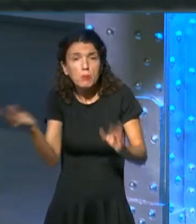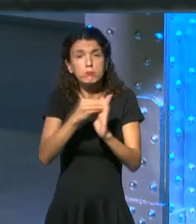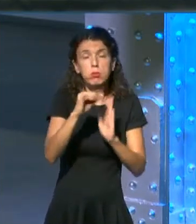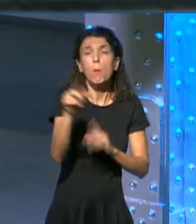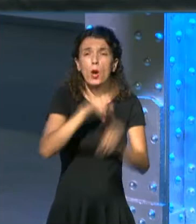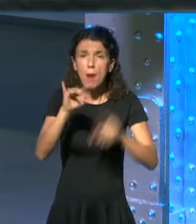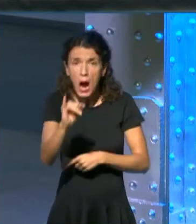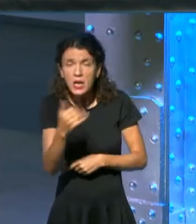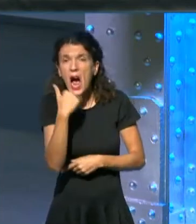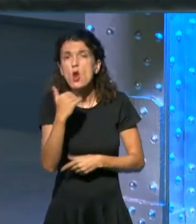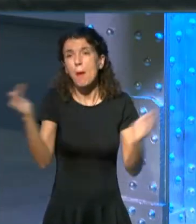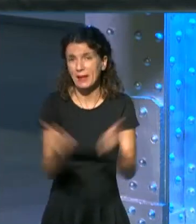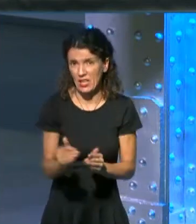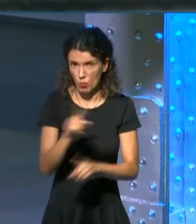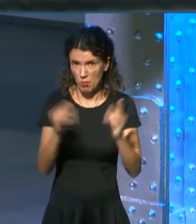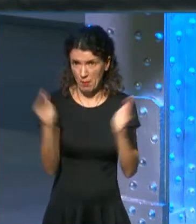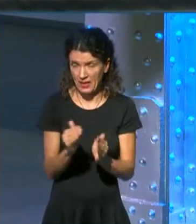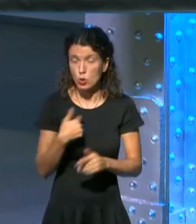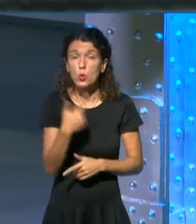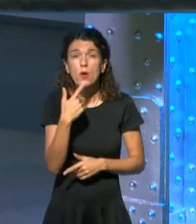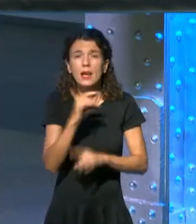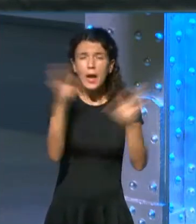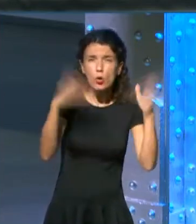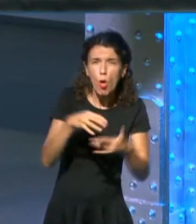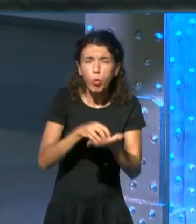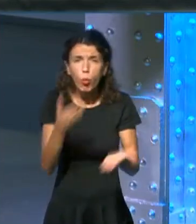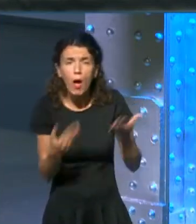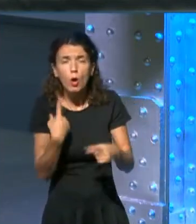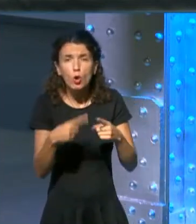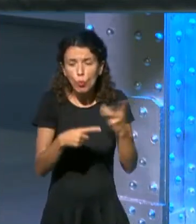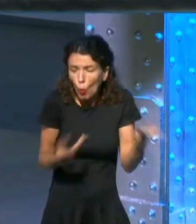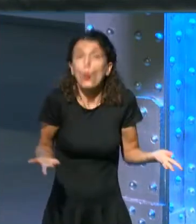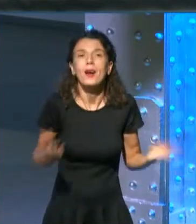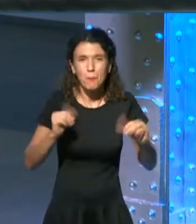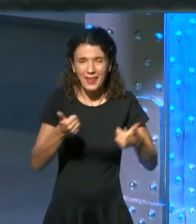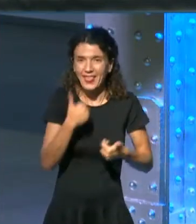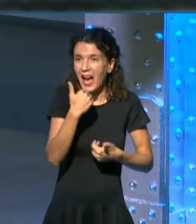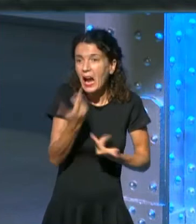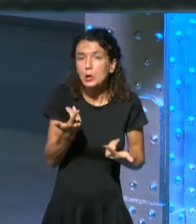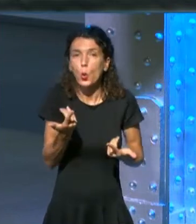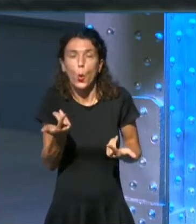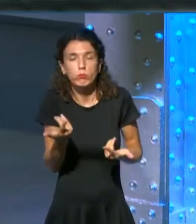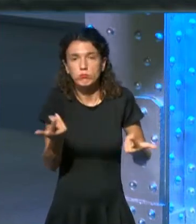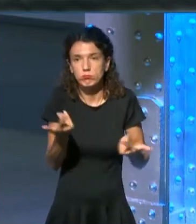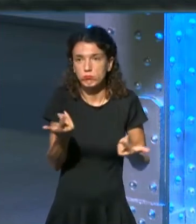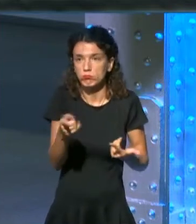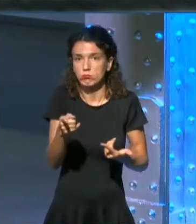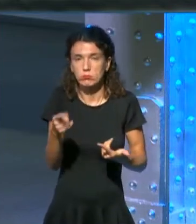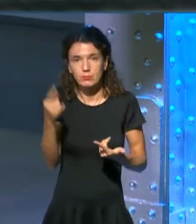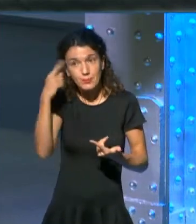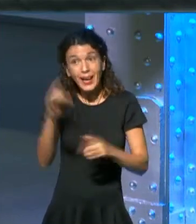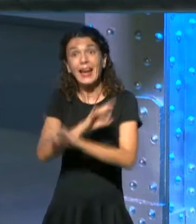muy grande? Hazlo más pequeño. ¿No tienes claro qué es todo lo que vas a hacer? Pues por lo menos empieza por aquello que sí